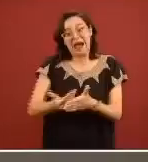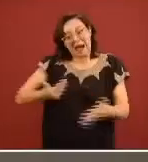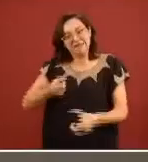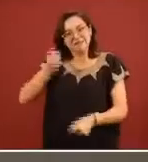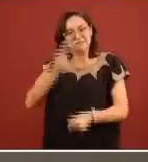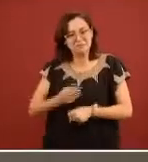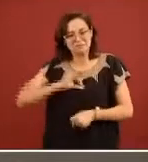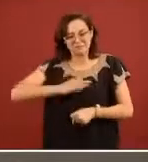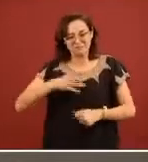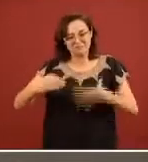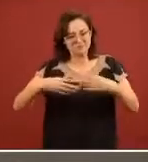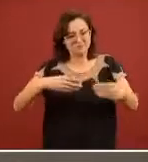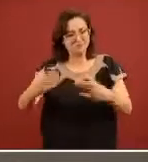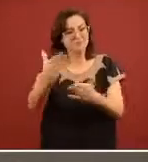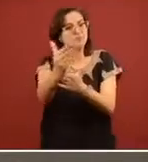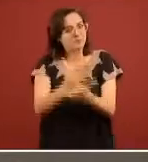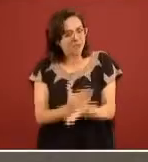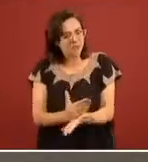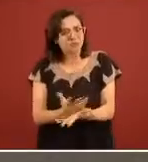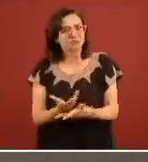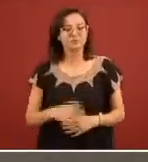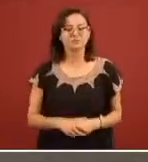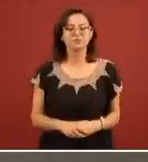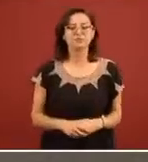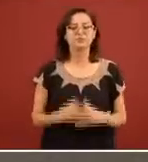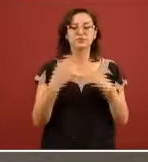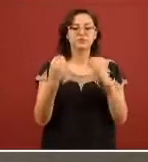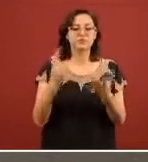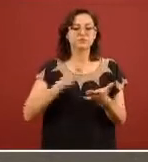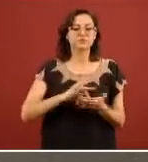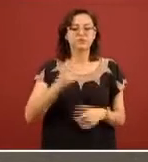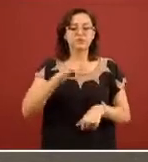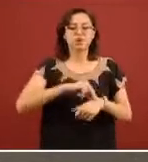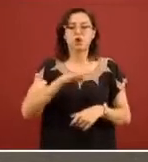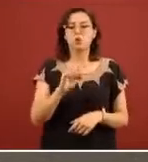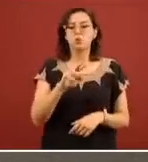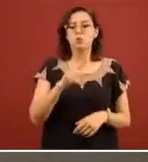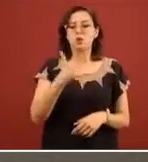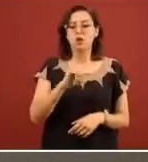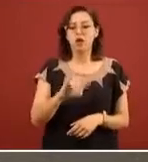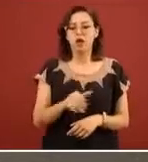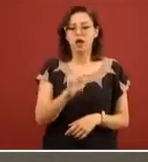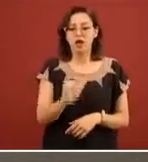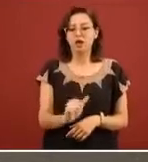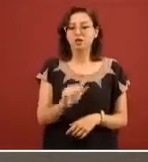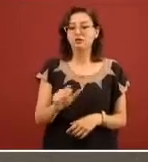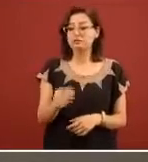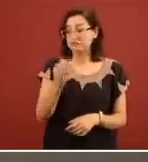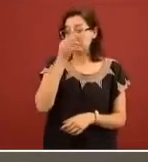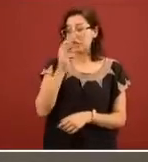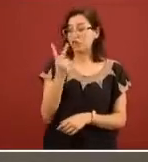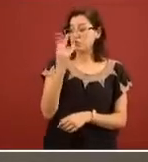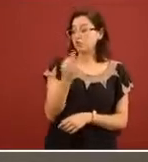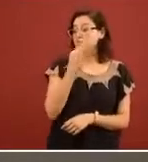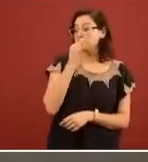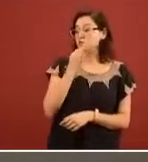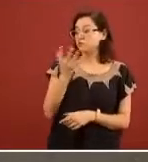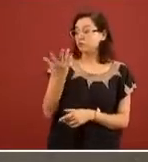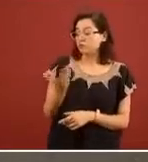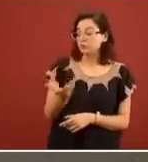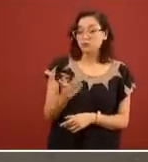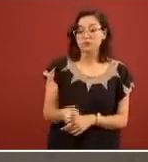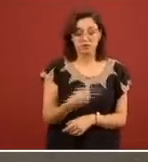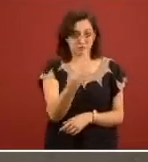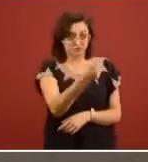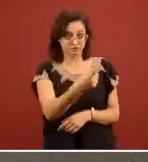casos. Muchas gracias, doctor Borja. Vamos a darle la palabra a Laura Poy. Me dicen que nos faltan 2 minutos, a ver si nos da